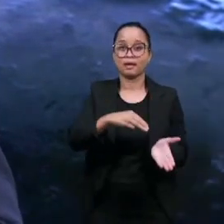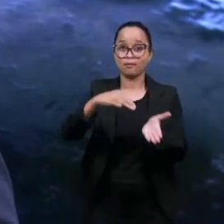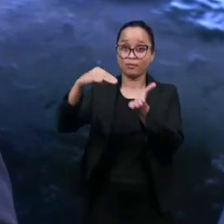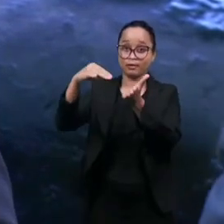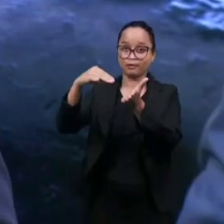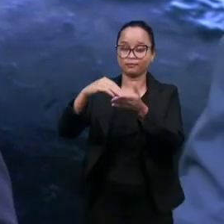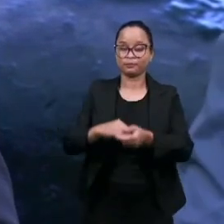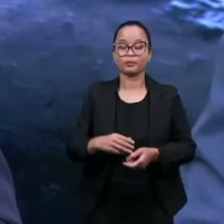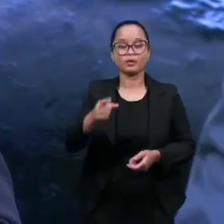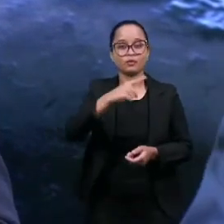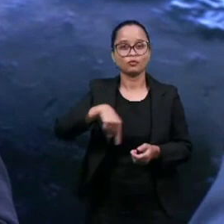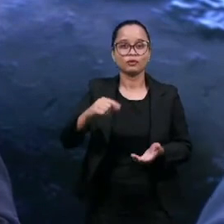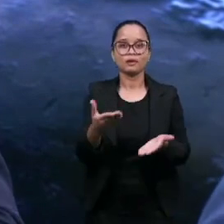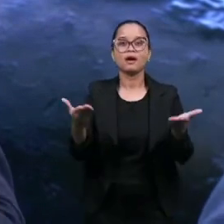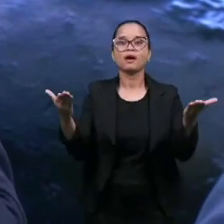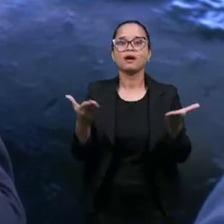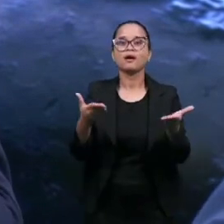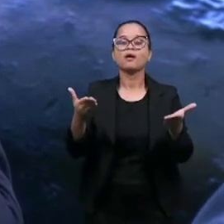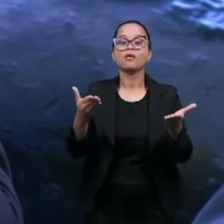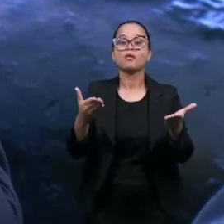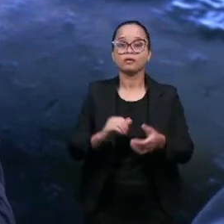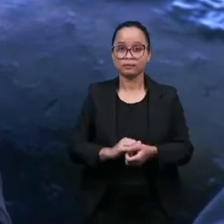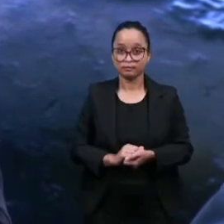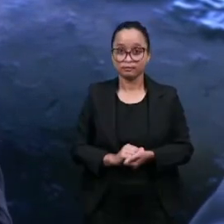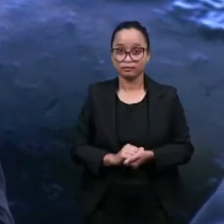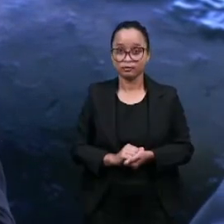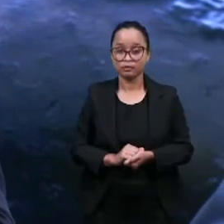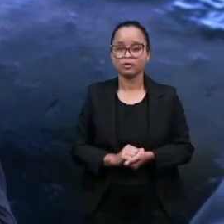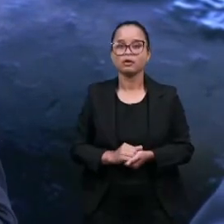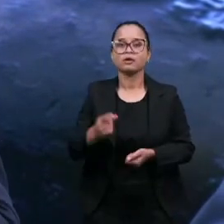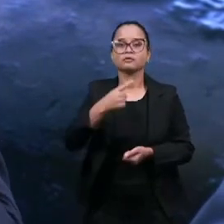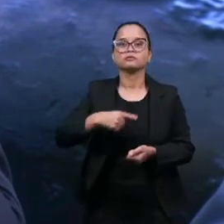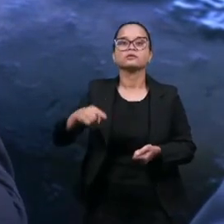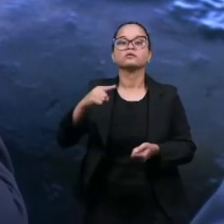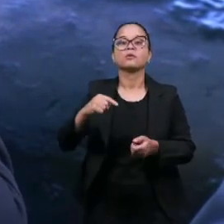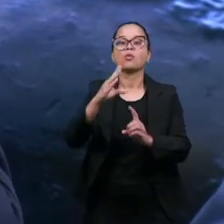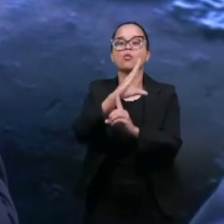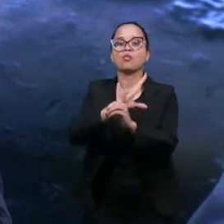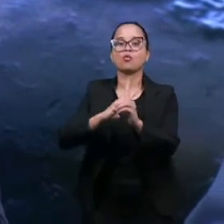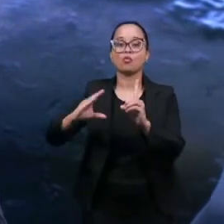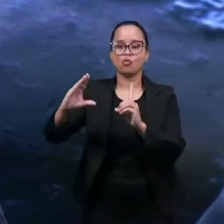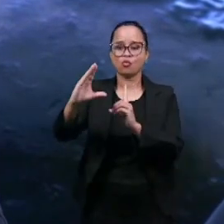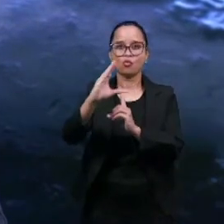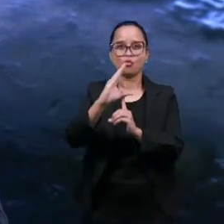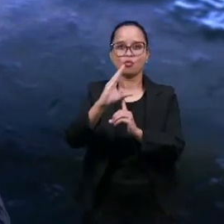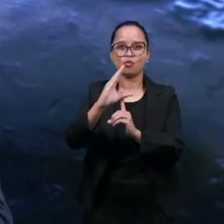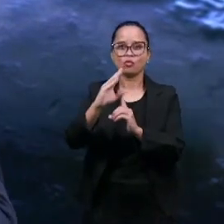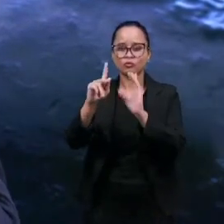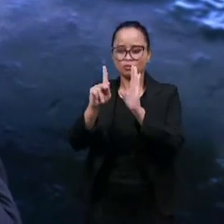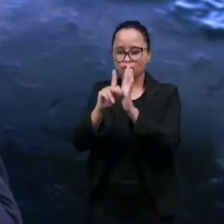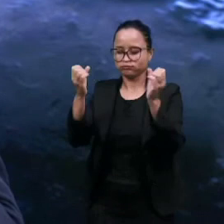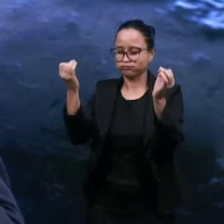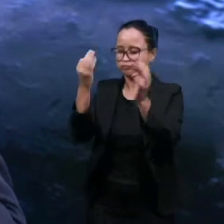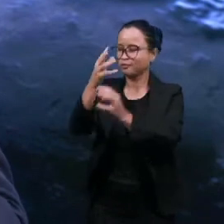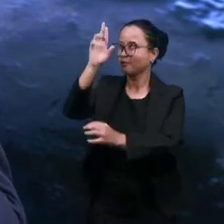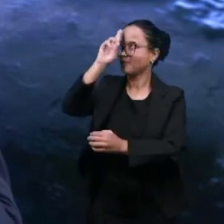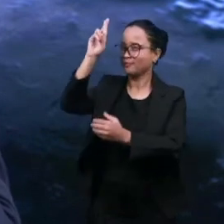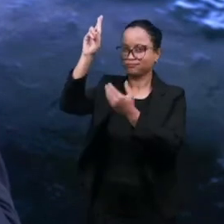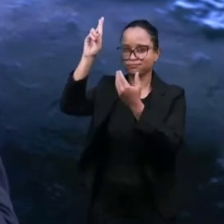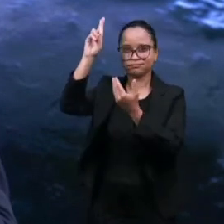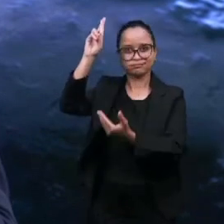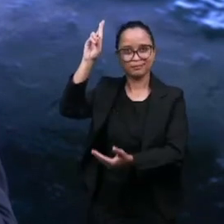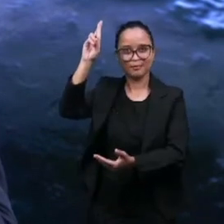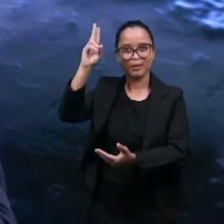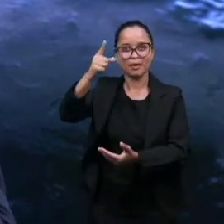Cristiana Maranata y estamos ahora en el transcurso de un culto, este culto de glorificación al Señor,